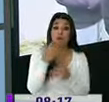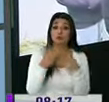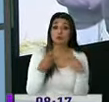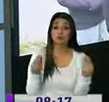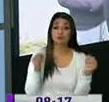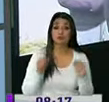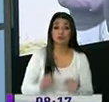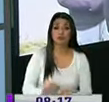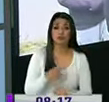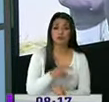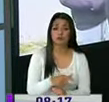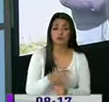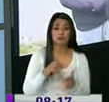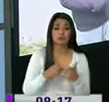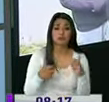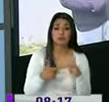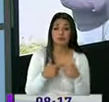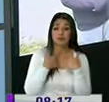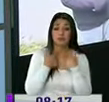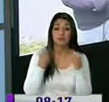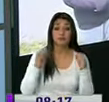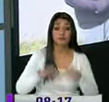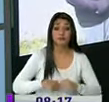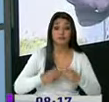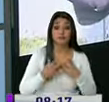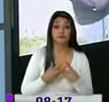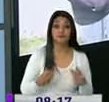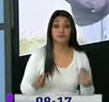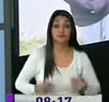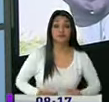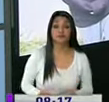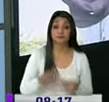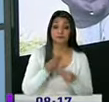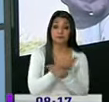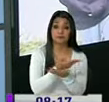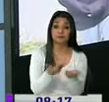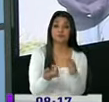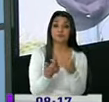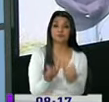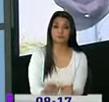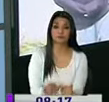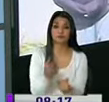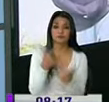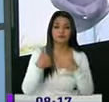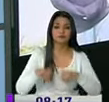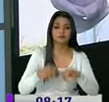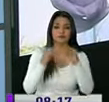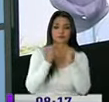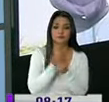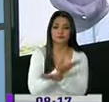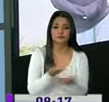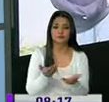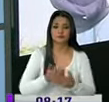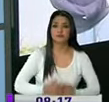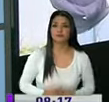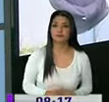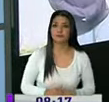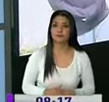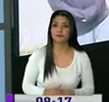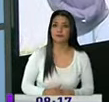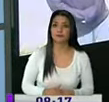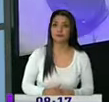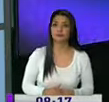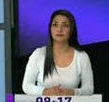no se produzcan tantos accidentes como existen en este lugar. Esa es la información generada hasta el momento. Ustedes continúan con más. Gracias,